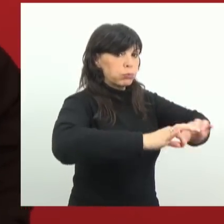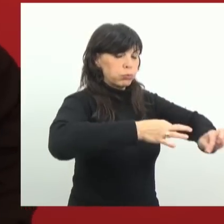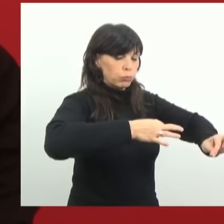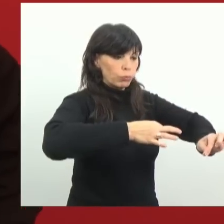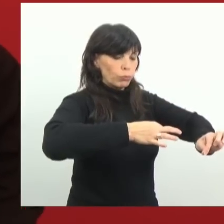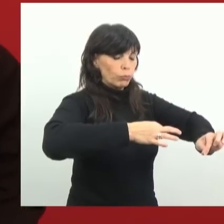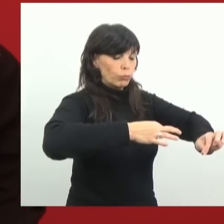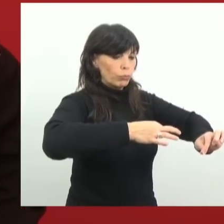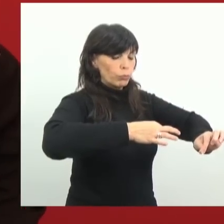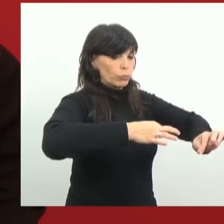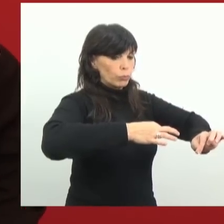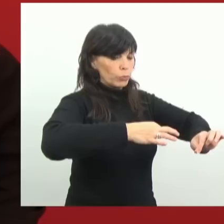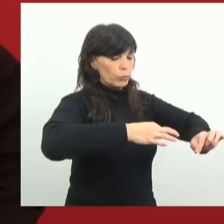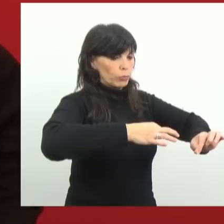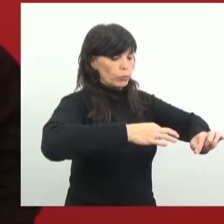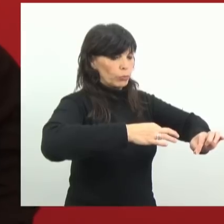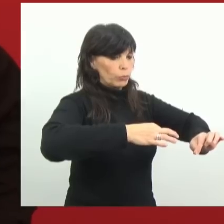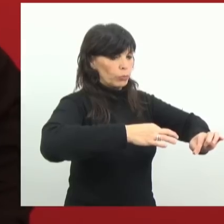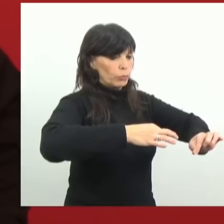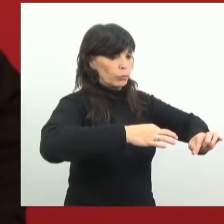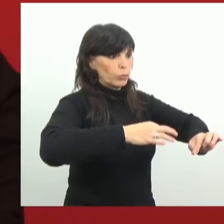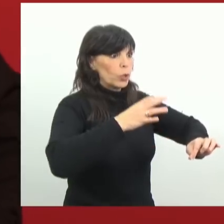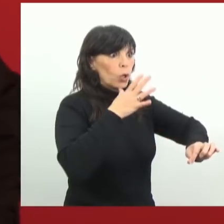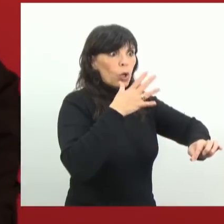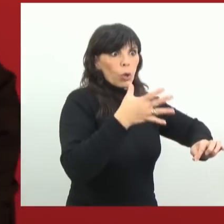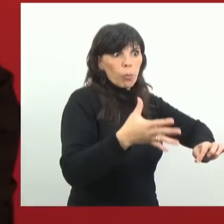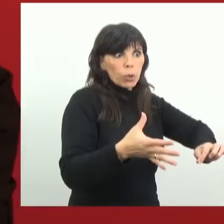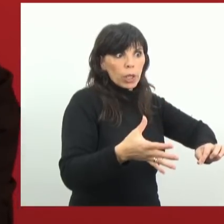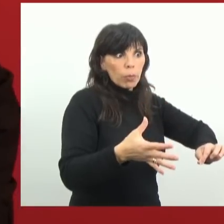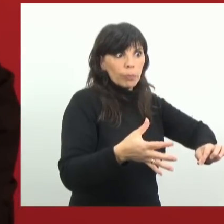porque encontraron una semilla spoga,